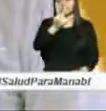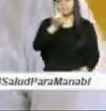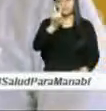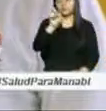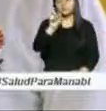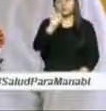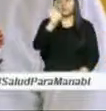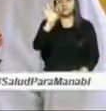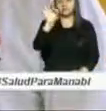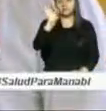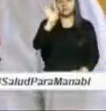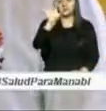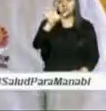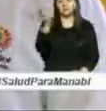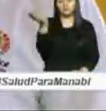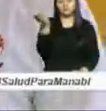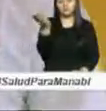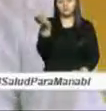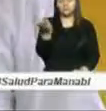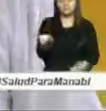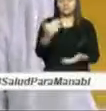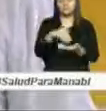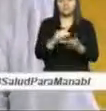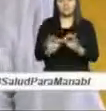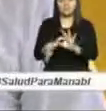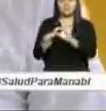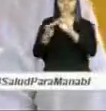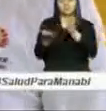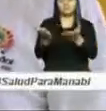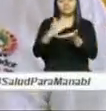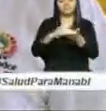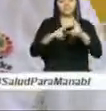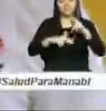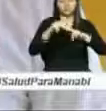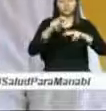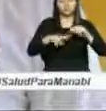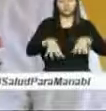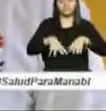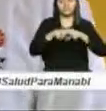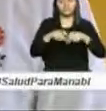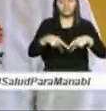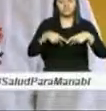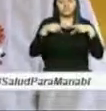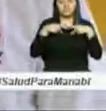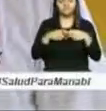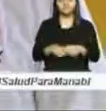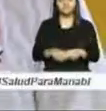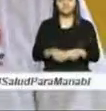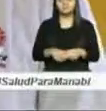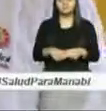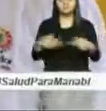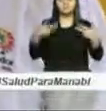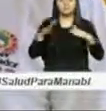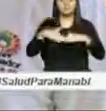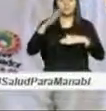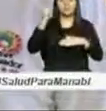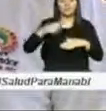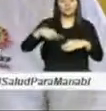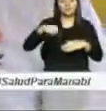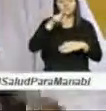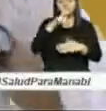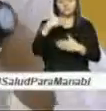32.585 bonos para reparación, reconstrucción y reasentamiento, de los cuales la inmensa mayoría